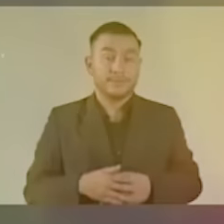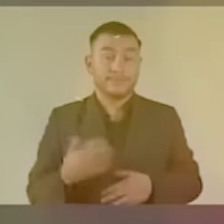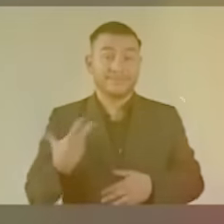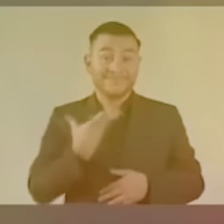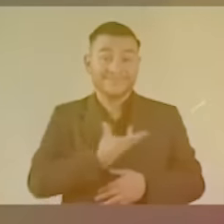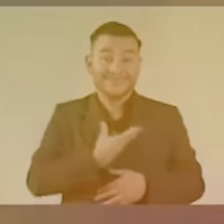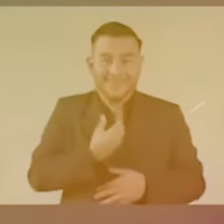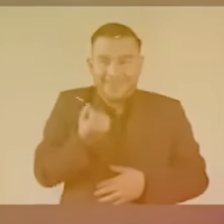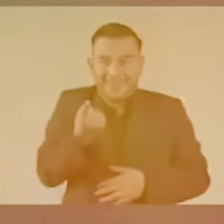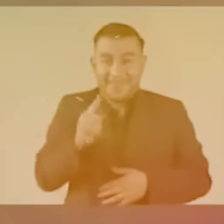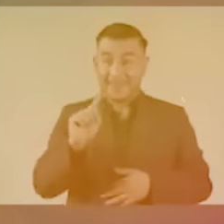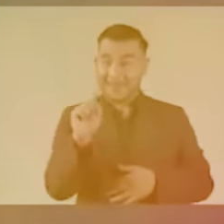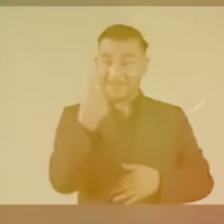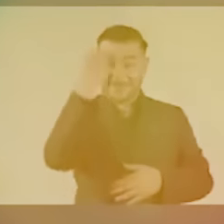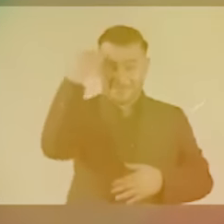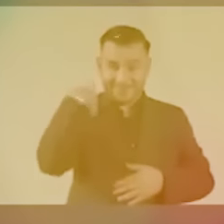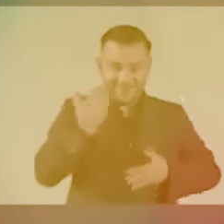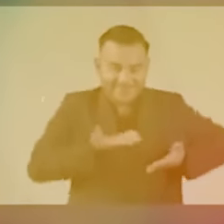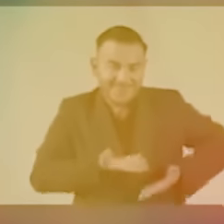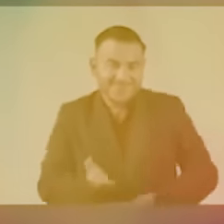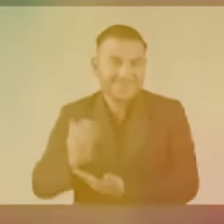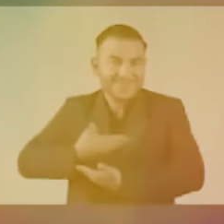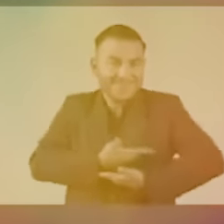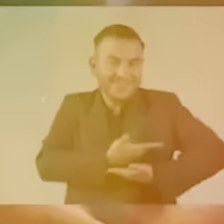Nosotros estamos esperando a nuestra primera hija.